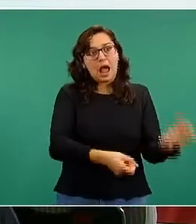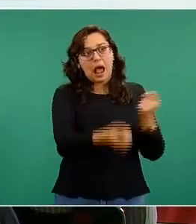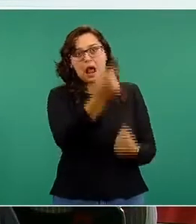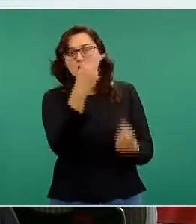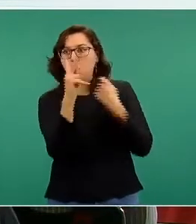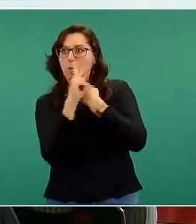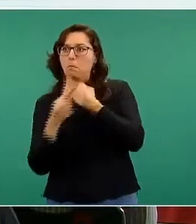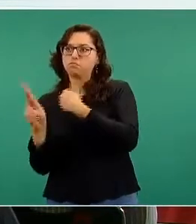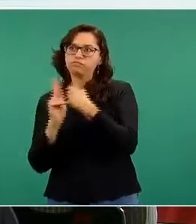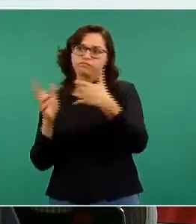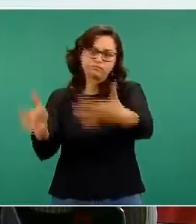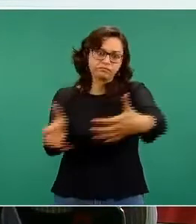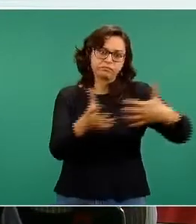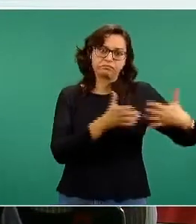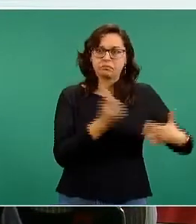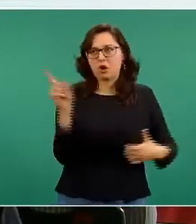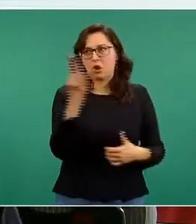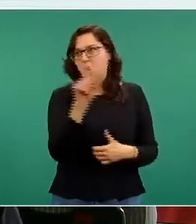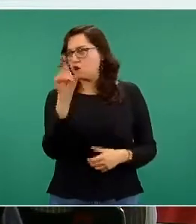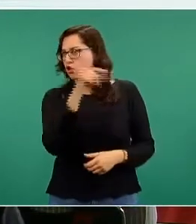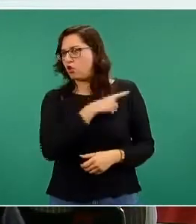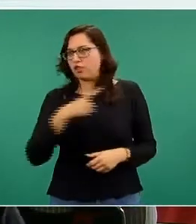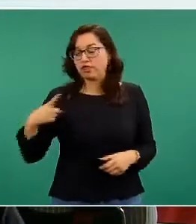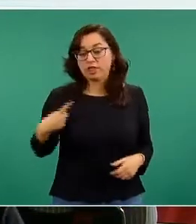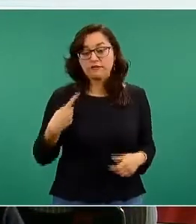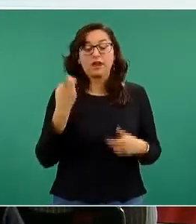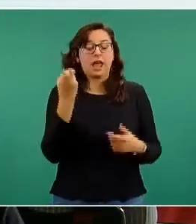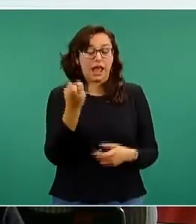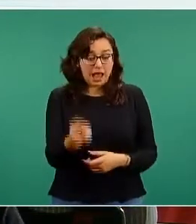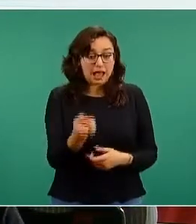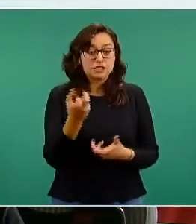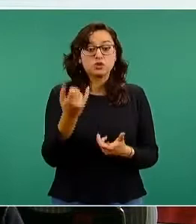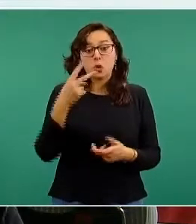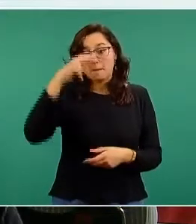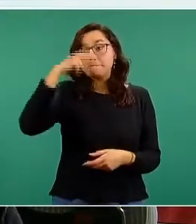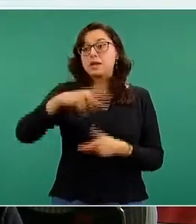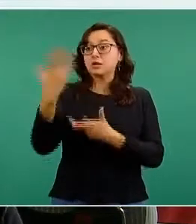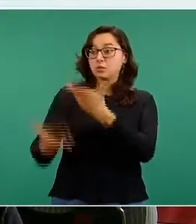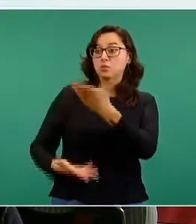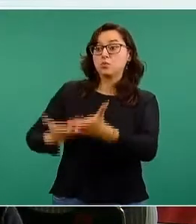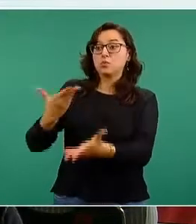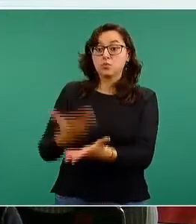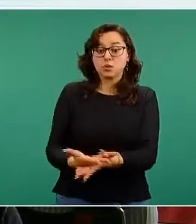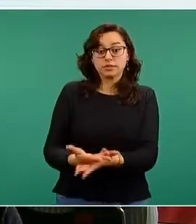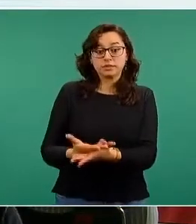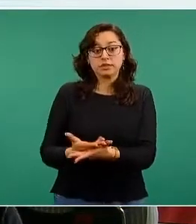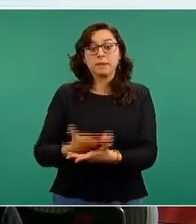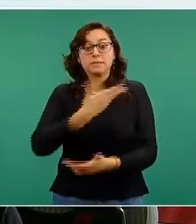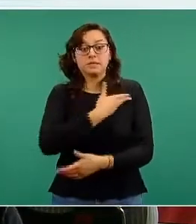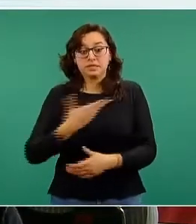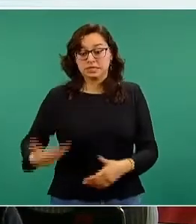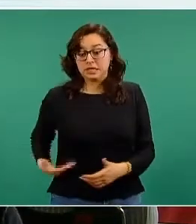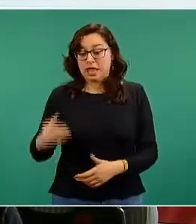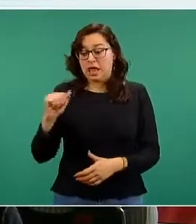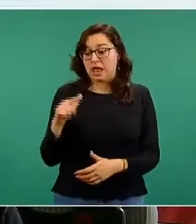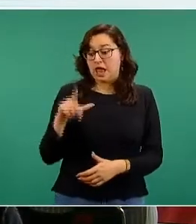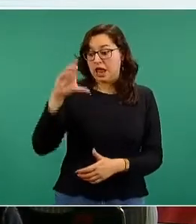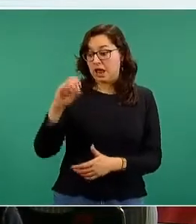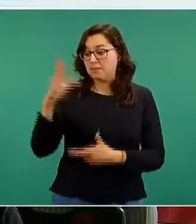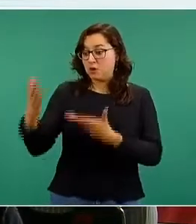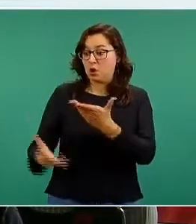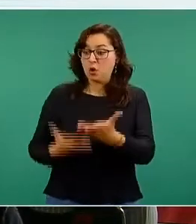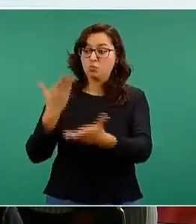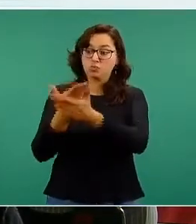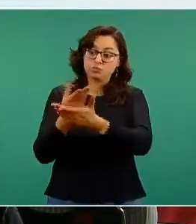acaparamiento. Esta propuesta de resolución formulada por el Gobierno de México, iniciativa del presidente López Obrador,